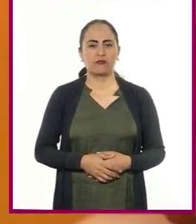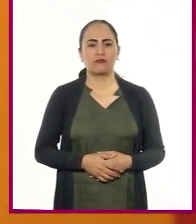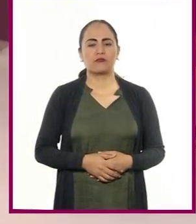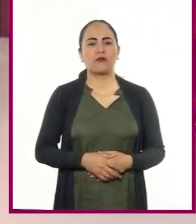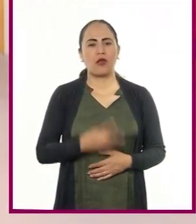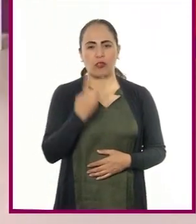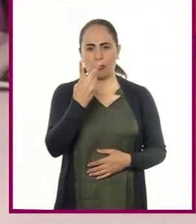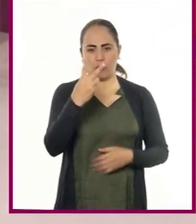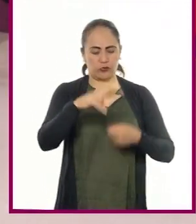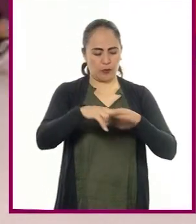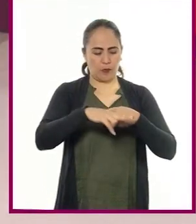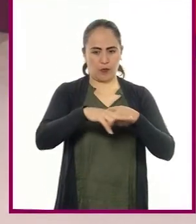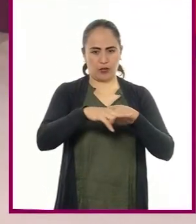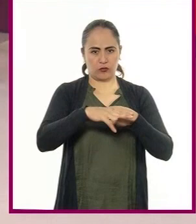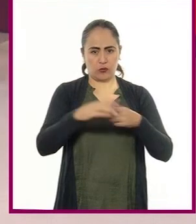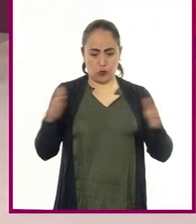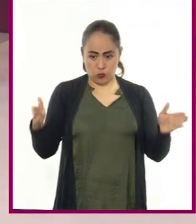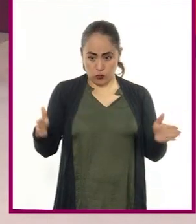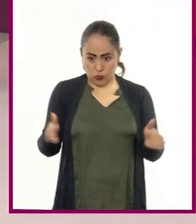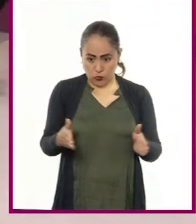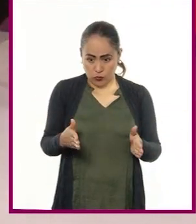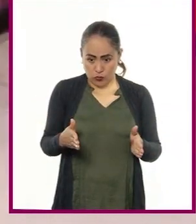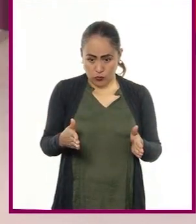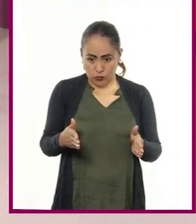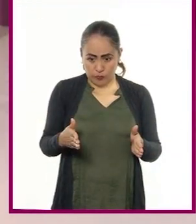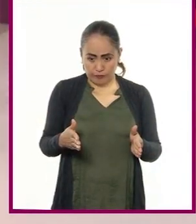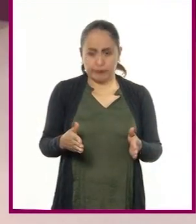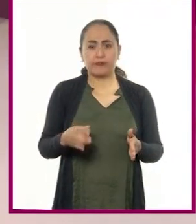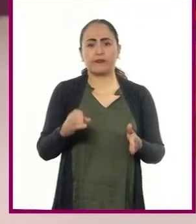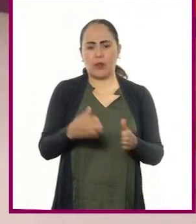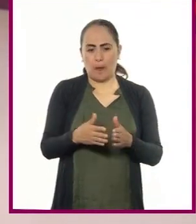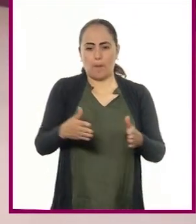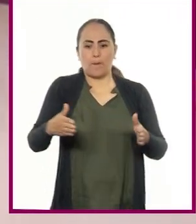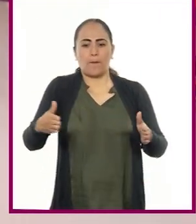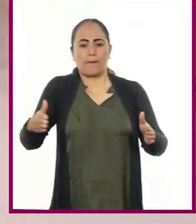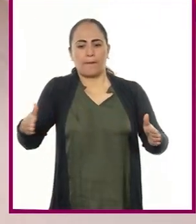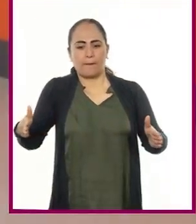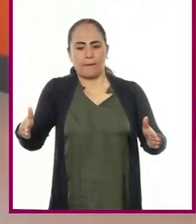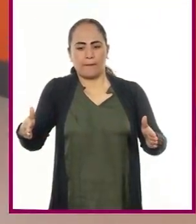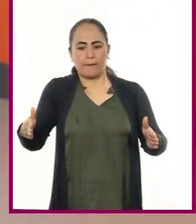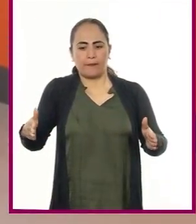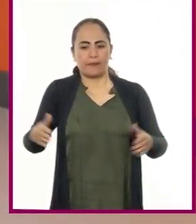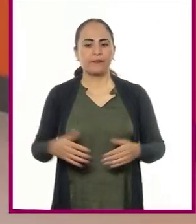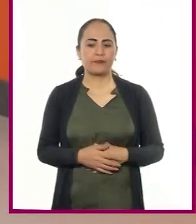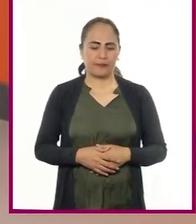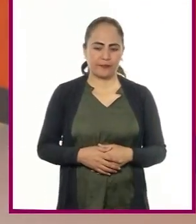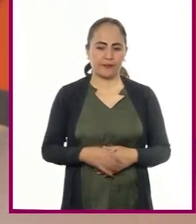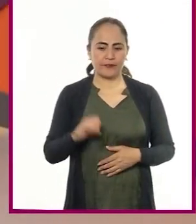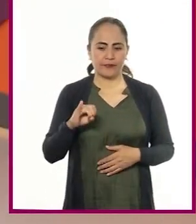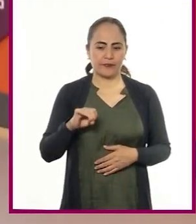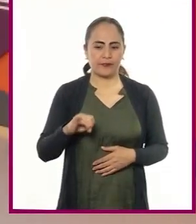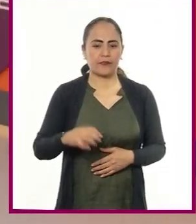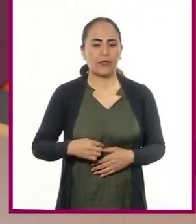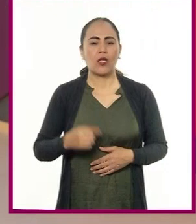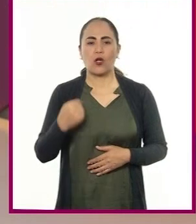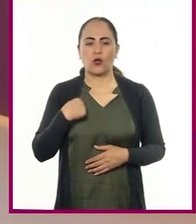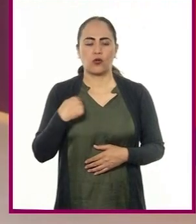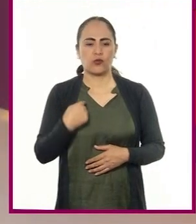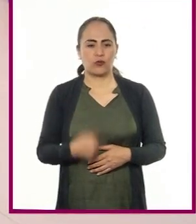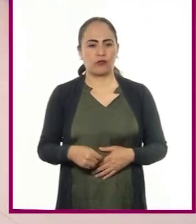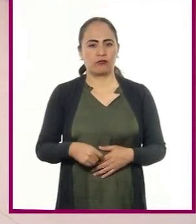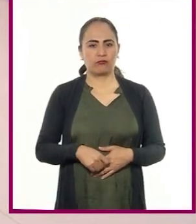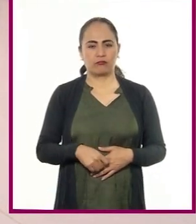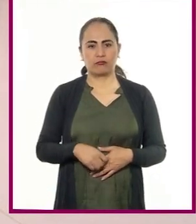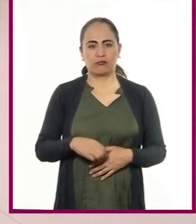dos. ¿La cerramos más? Más cerrada, ¿cómo estaba? Yo creo principio? Que un poquito más abierta, mejor. ¿Así? Ahí está bien. Yo voy a hacer el comodín. ¿Qué